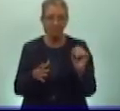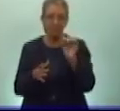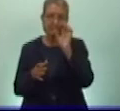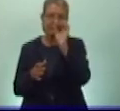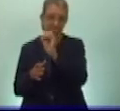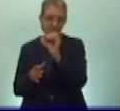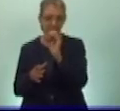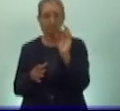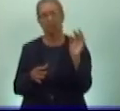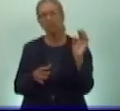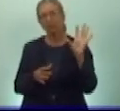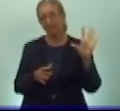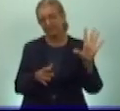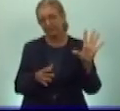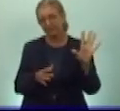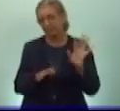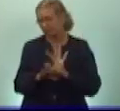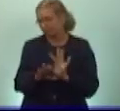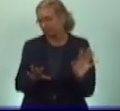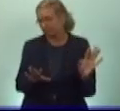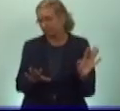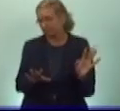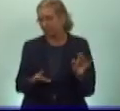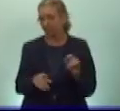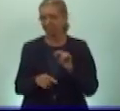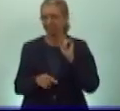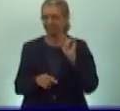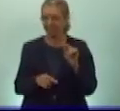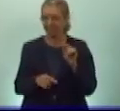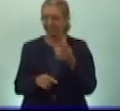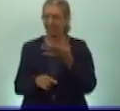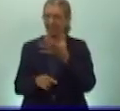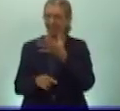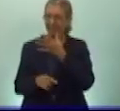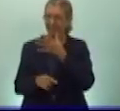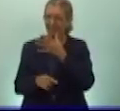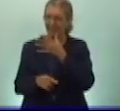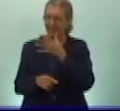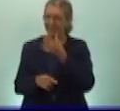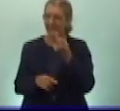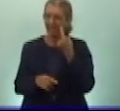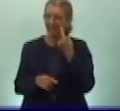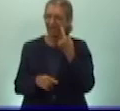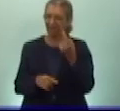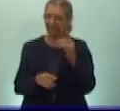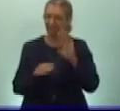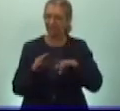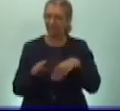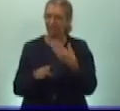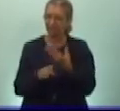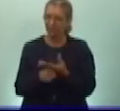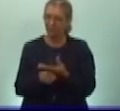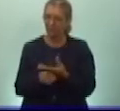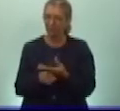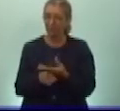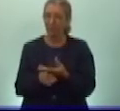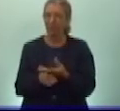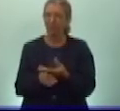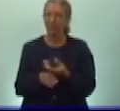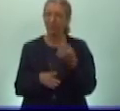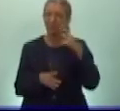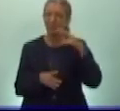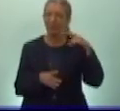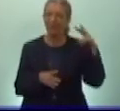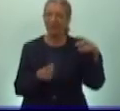o 5. Parecido a este ejercicio que acabamos de ver, se los propongo hacer, pero buscando los